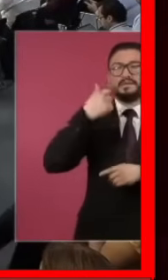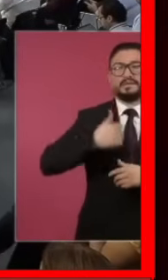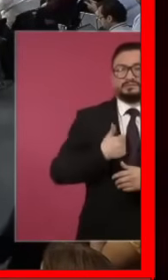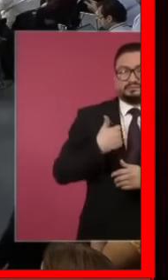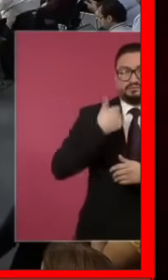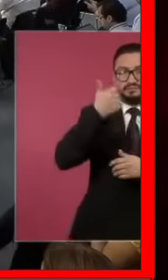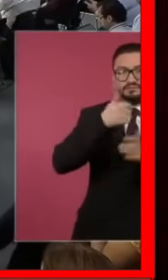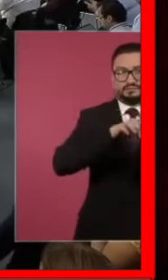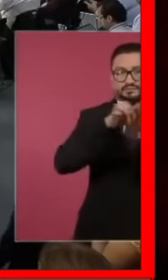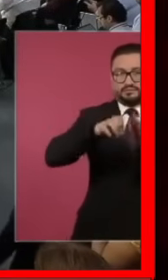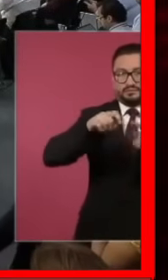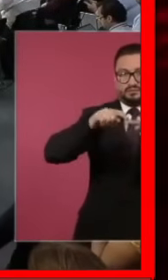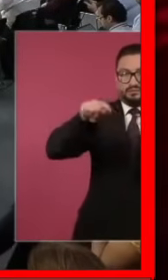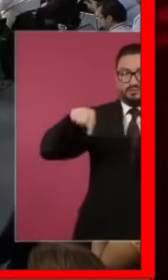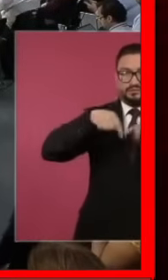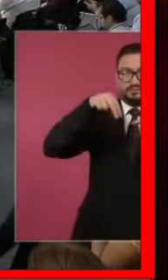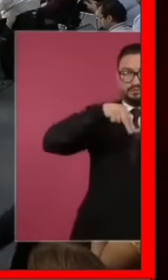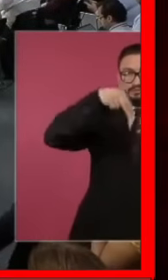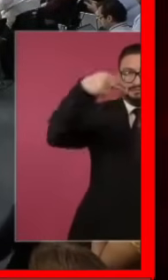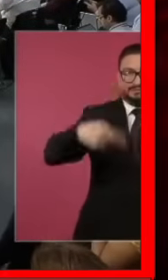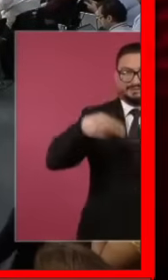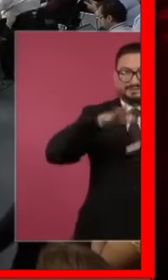las albercas naturales